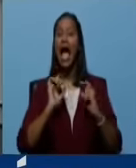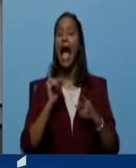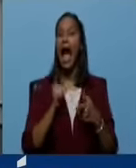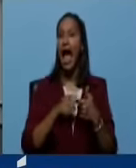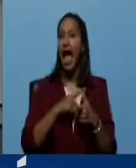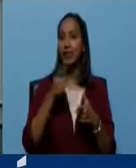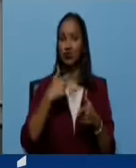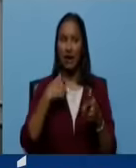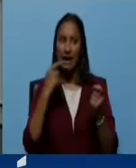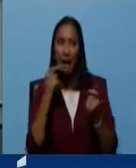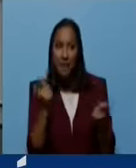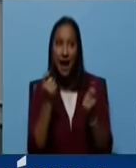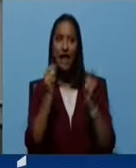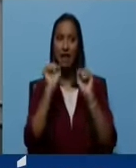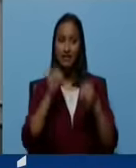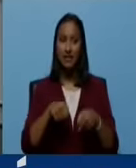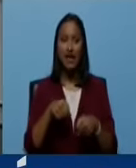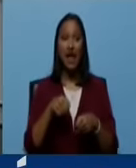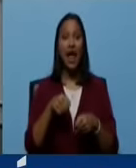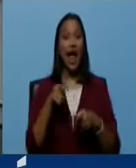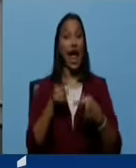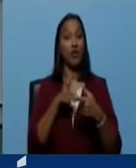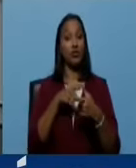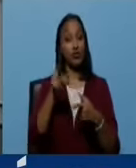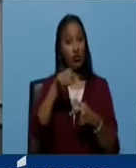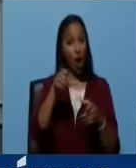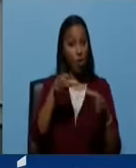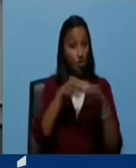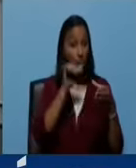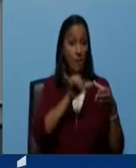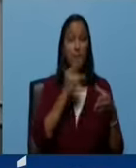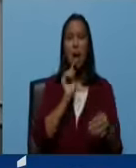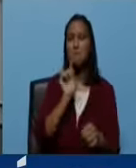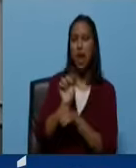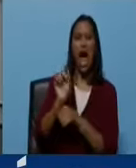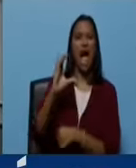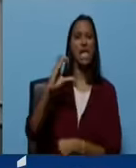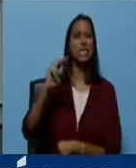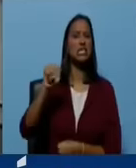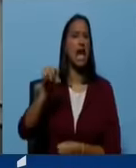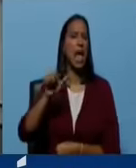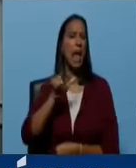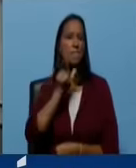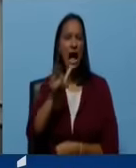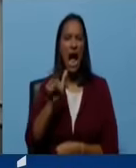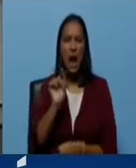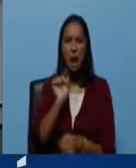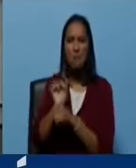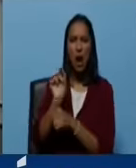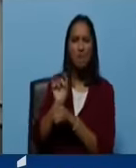declara los resultados en base a lo que el sistema, que fue por cierto